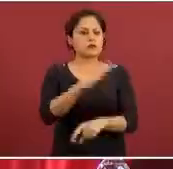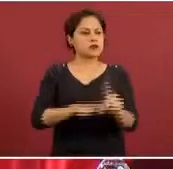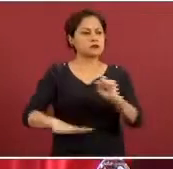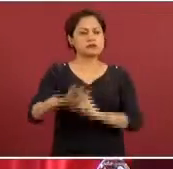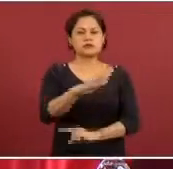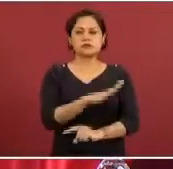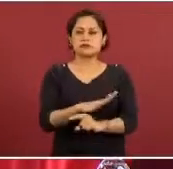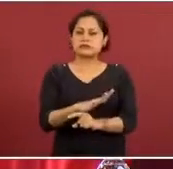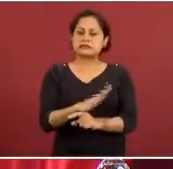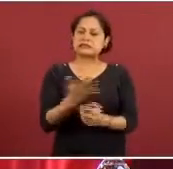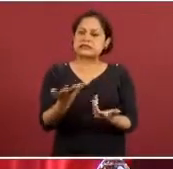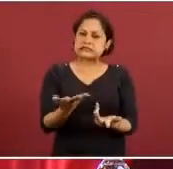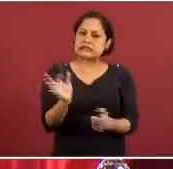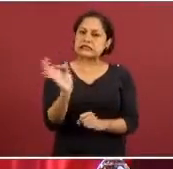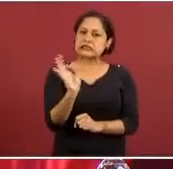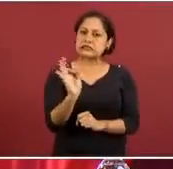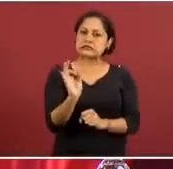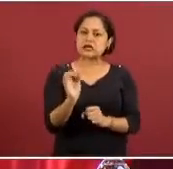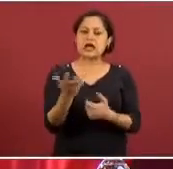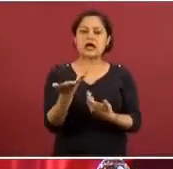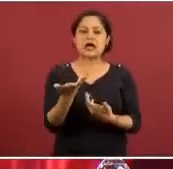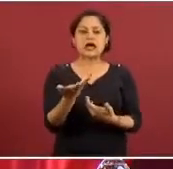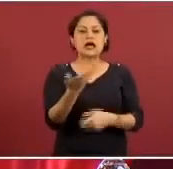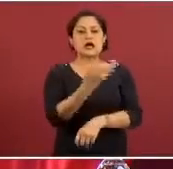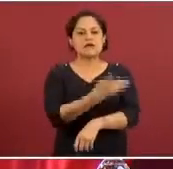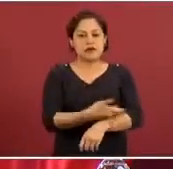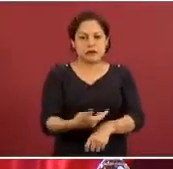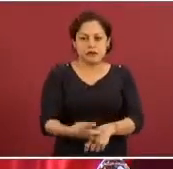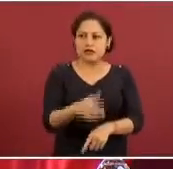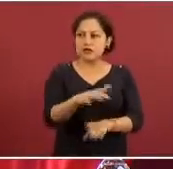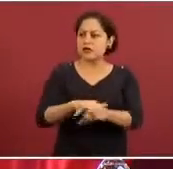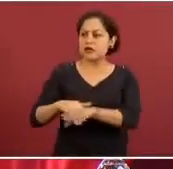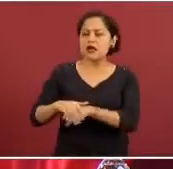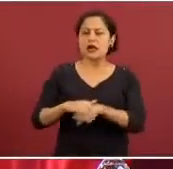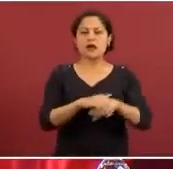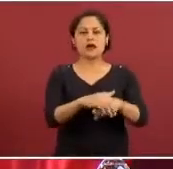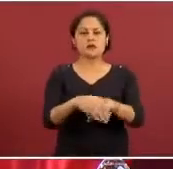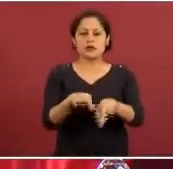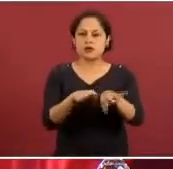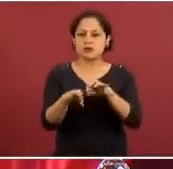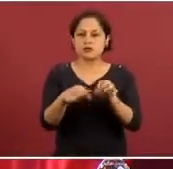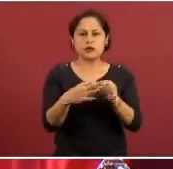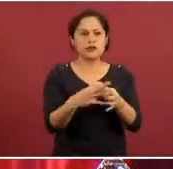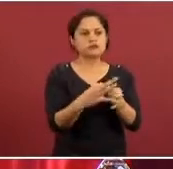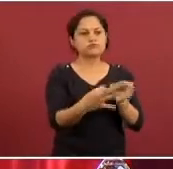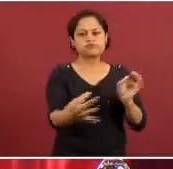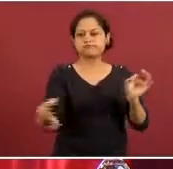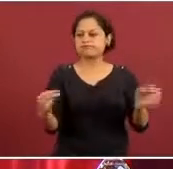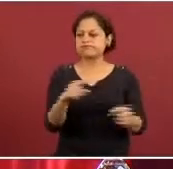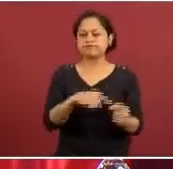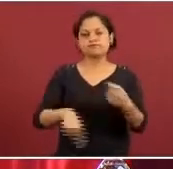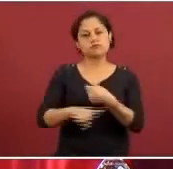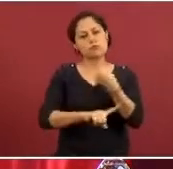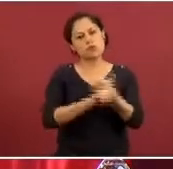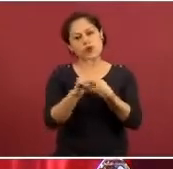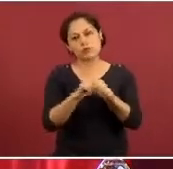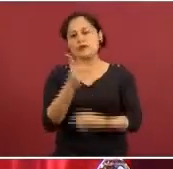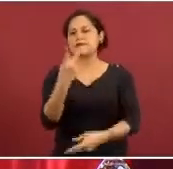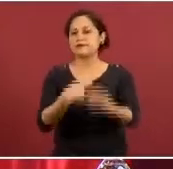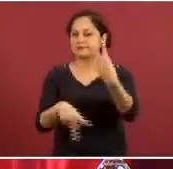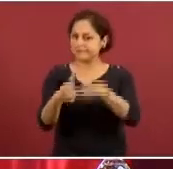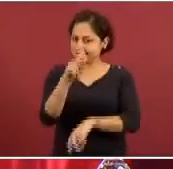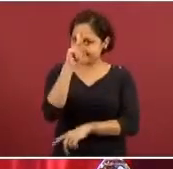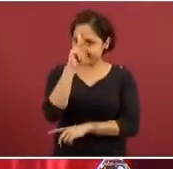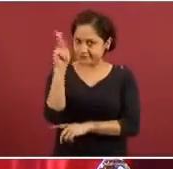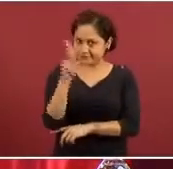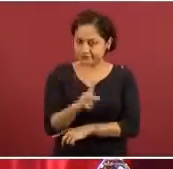las relaciones humanas pueden resultar en cambios que afecten, como lo hemos dicho,